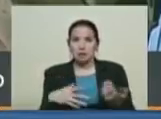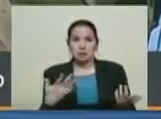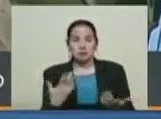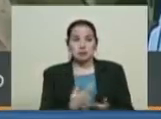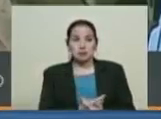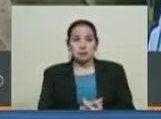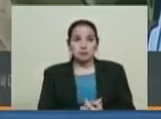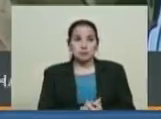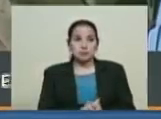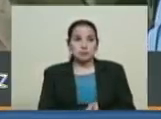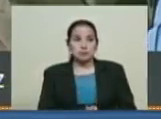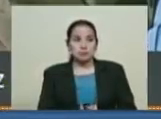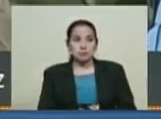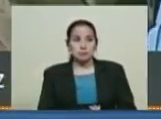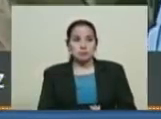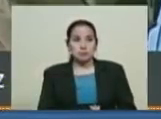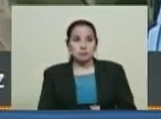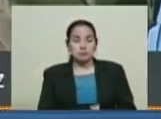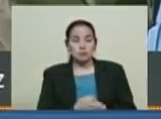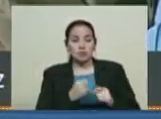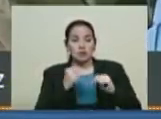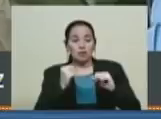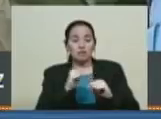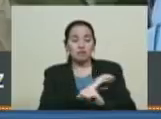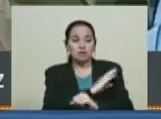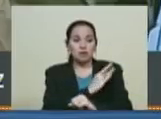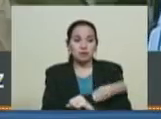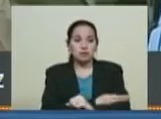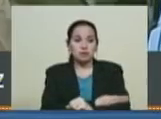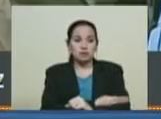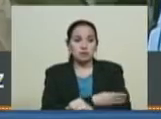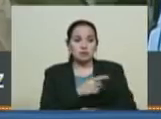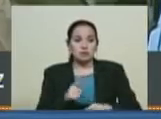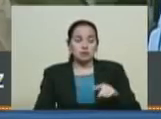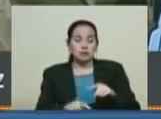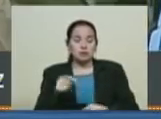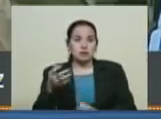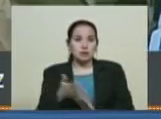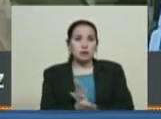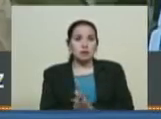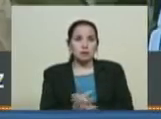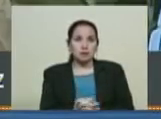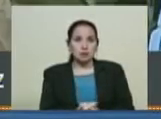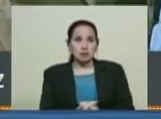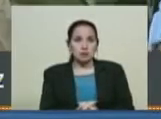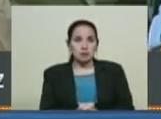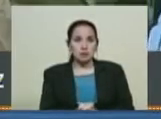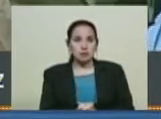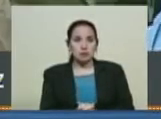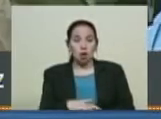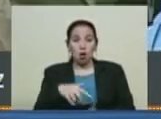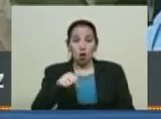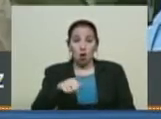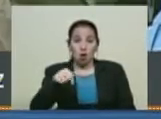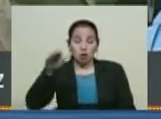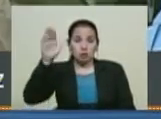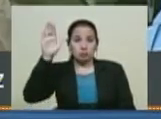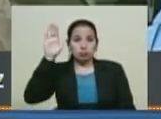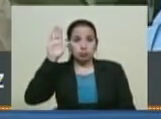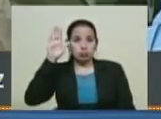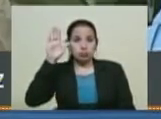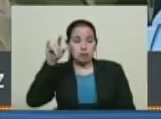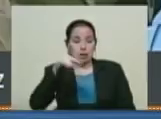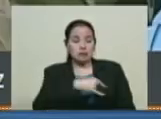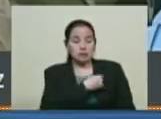amiga, para construir la fuerza de la victoria. Y hoy se juramentó también aquí, en la sede de la